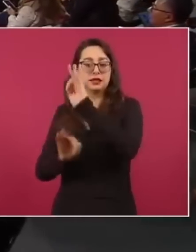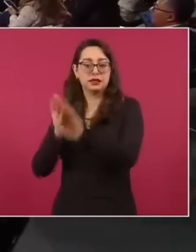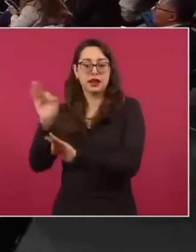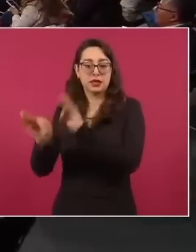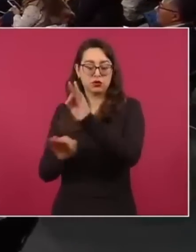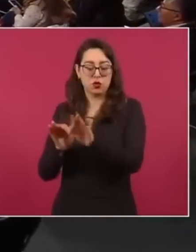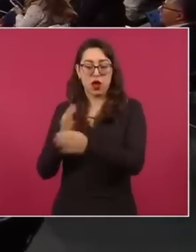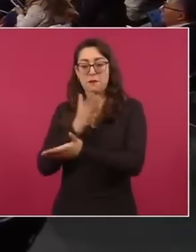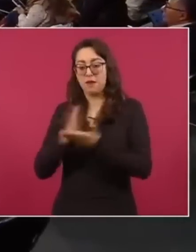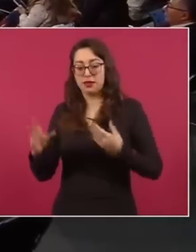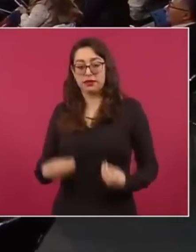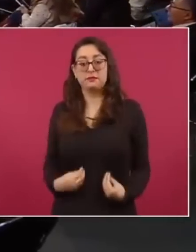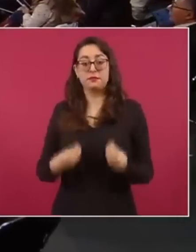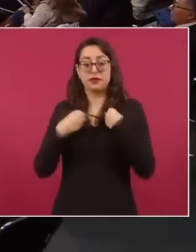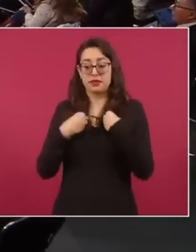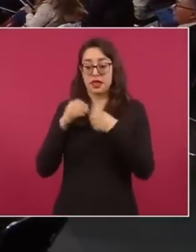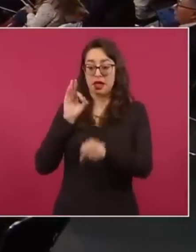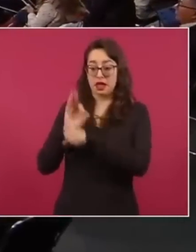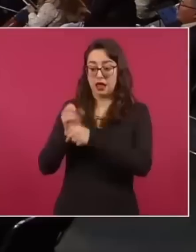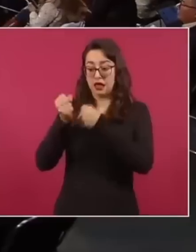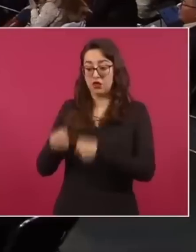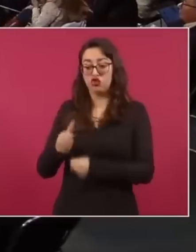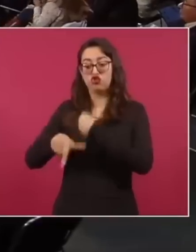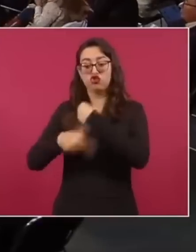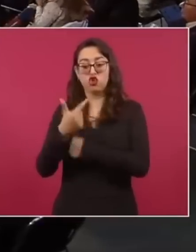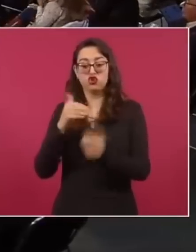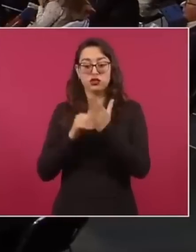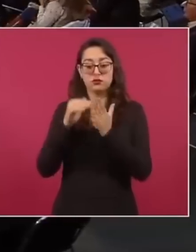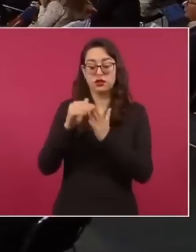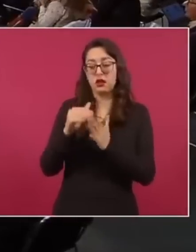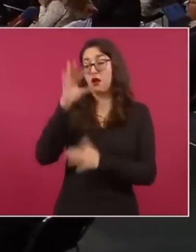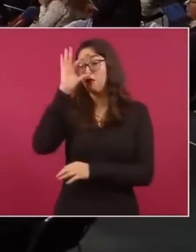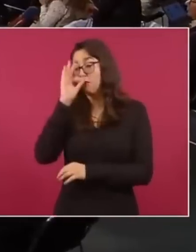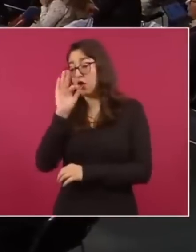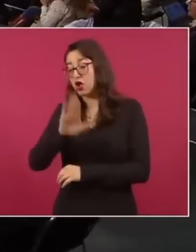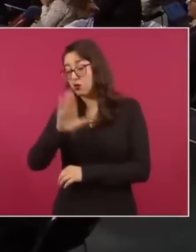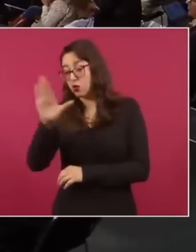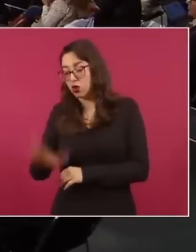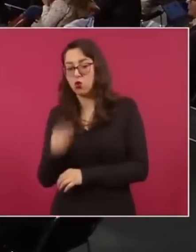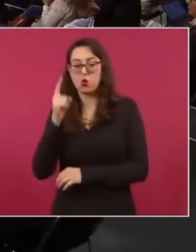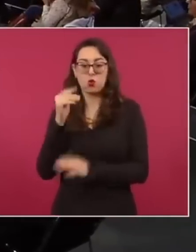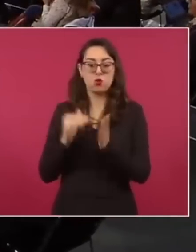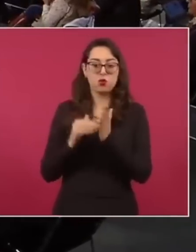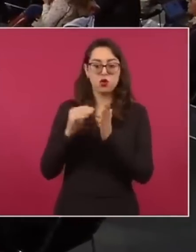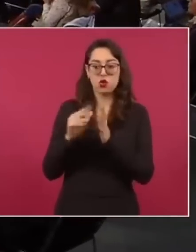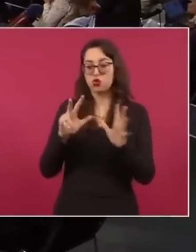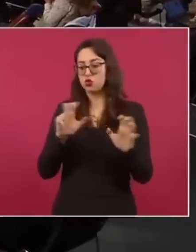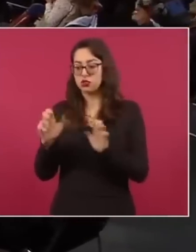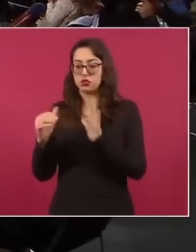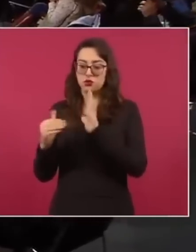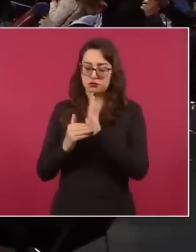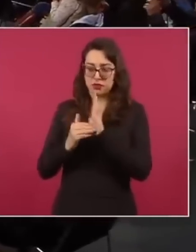millones, pago por defunción, un millón 189 mil, apoyo económico